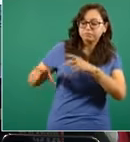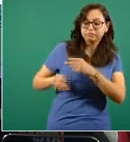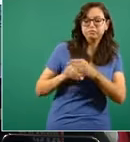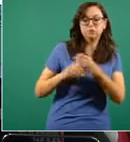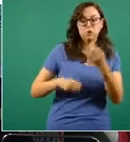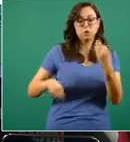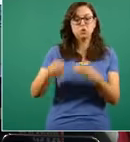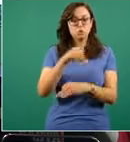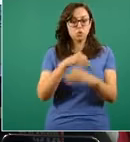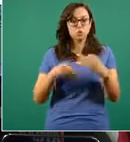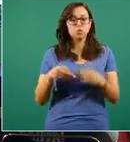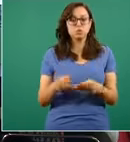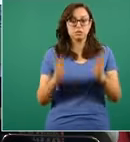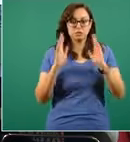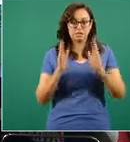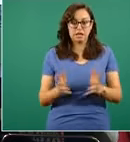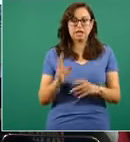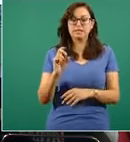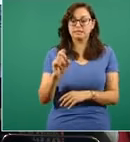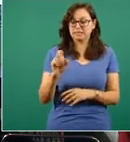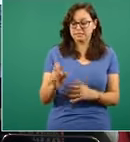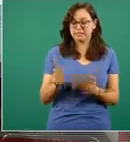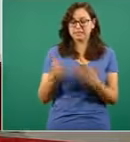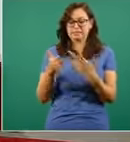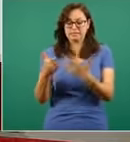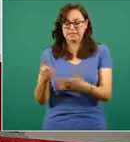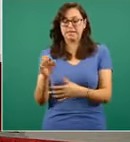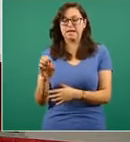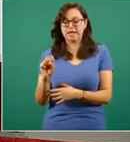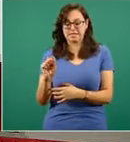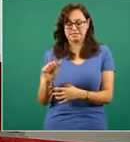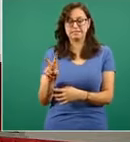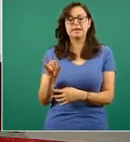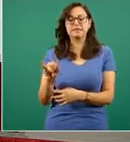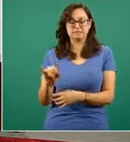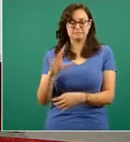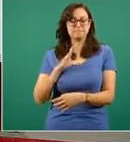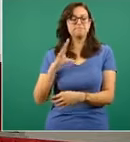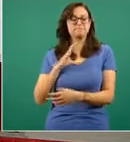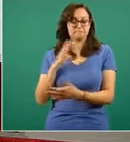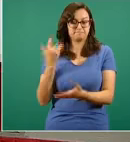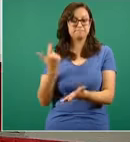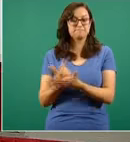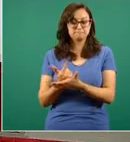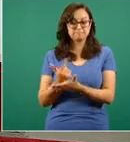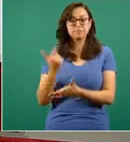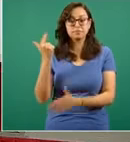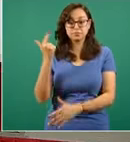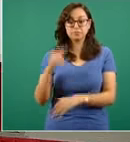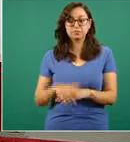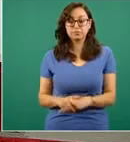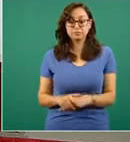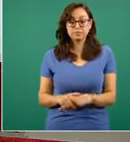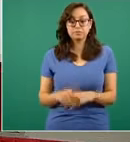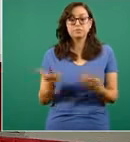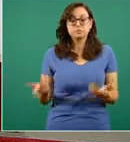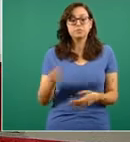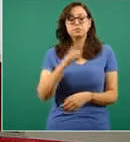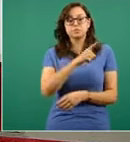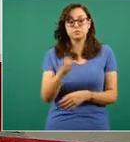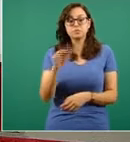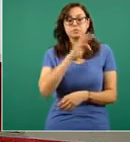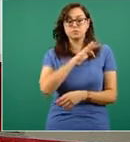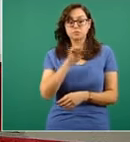entonces actualizamos a 36 ESAVIS graves, los cuales igual en su momento pueden ustedes